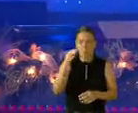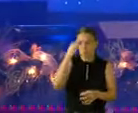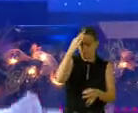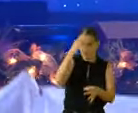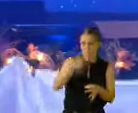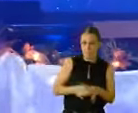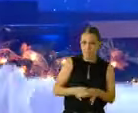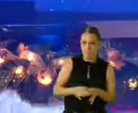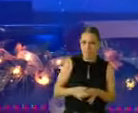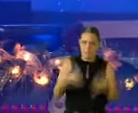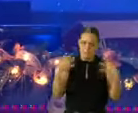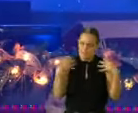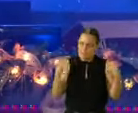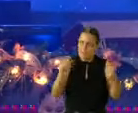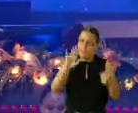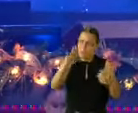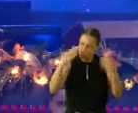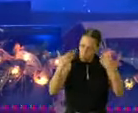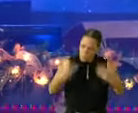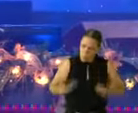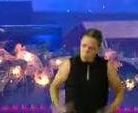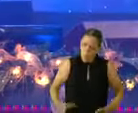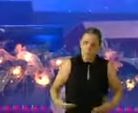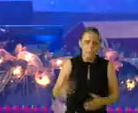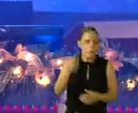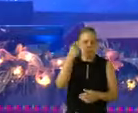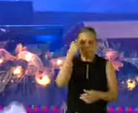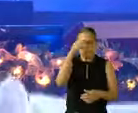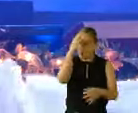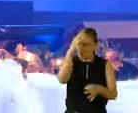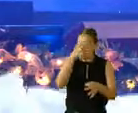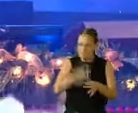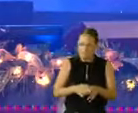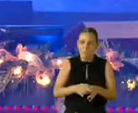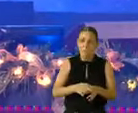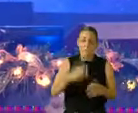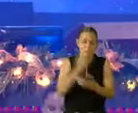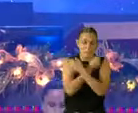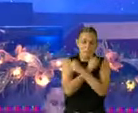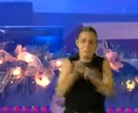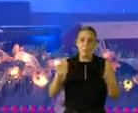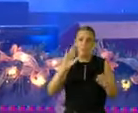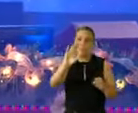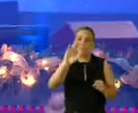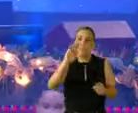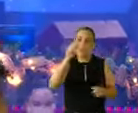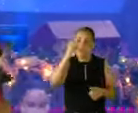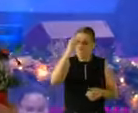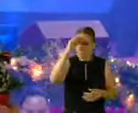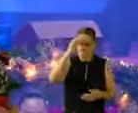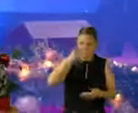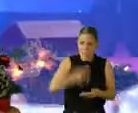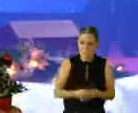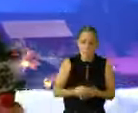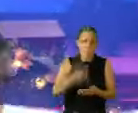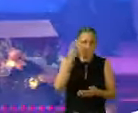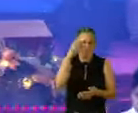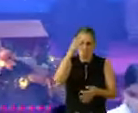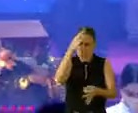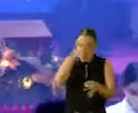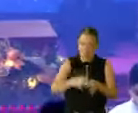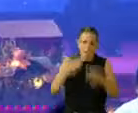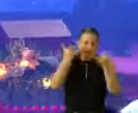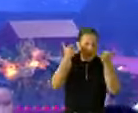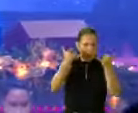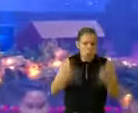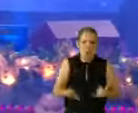es hecha por fe, la salvación de tus hijos es hecha por fe. Ahora mismo, ahora mismo, ahora